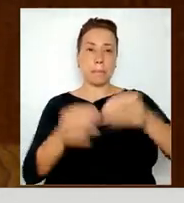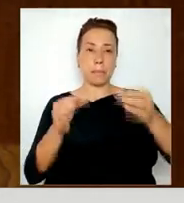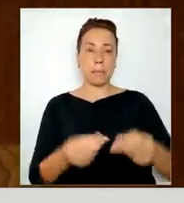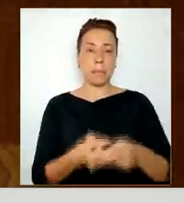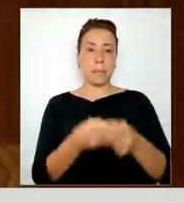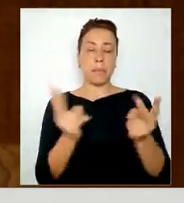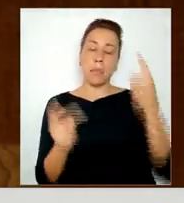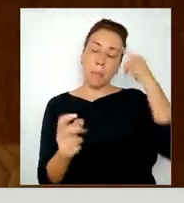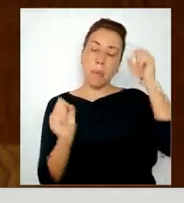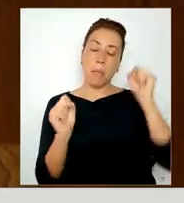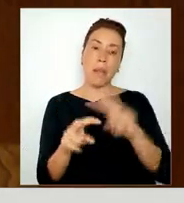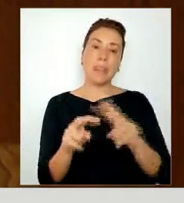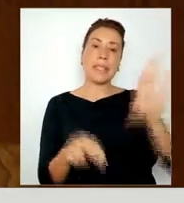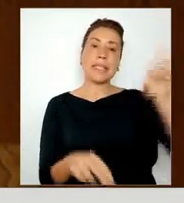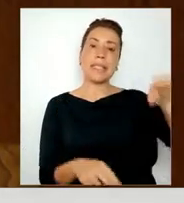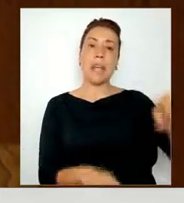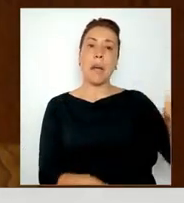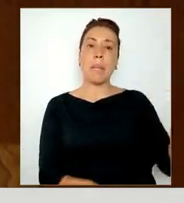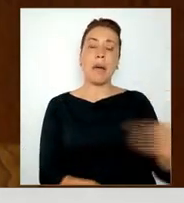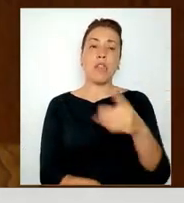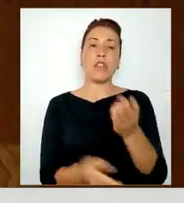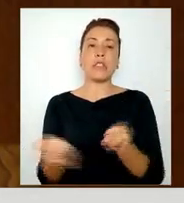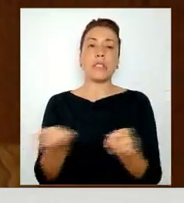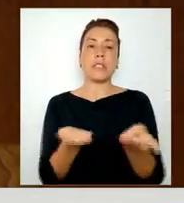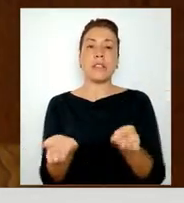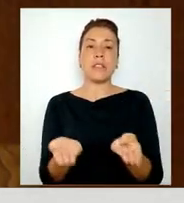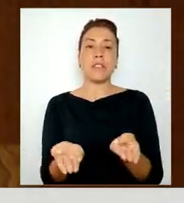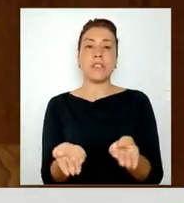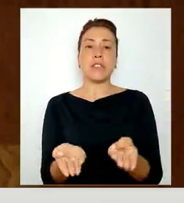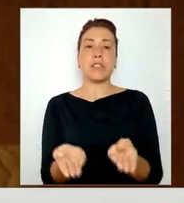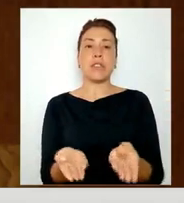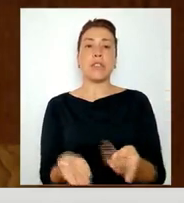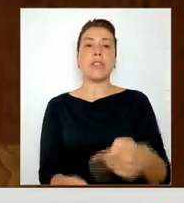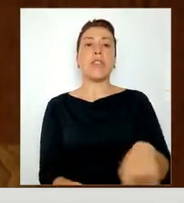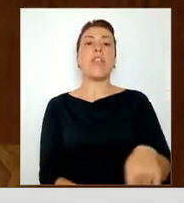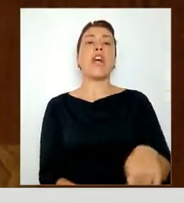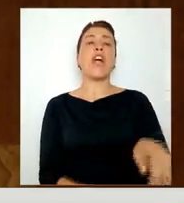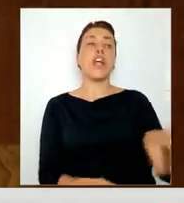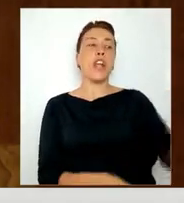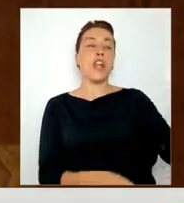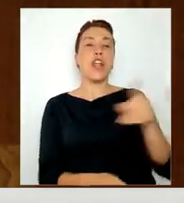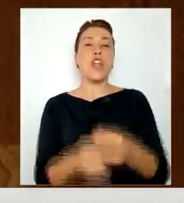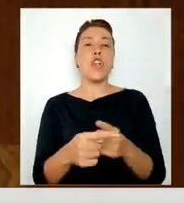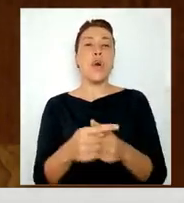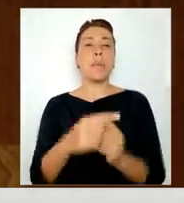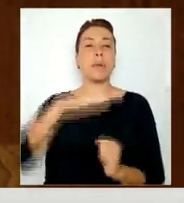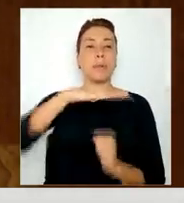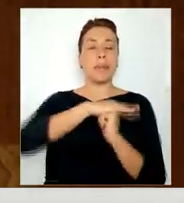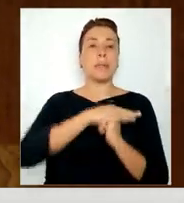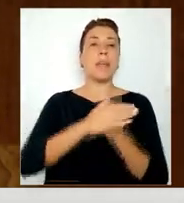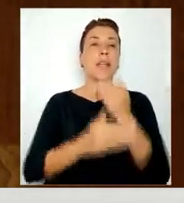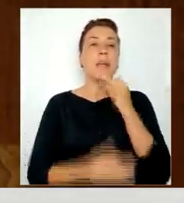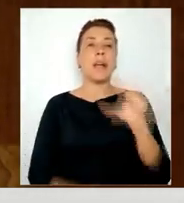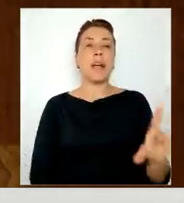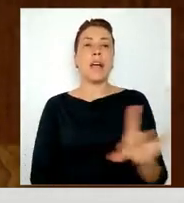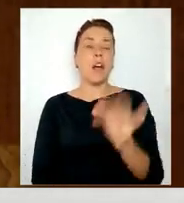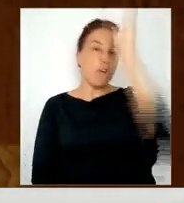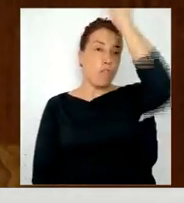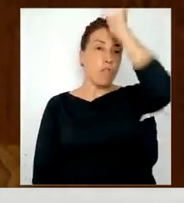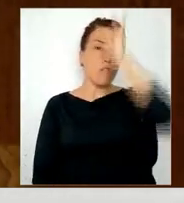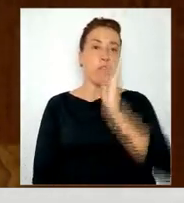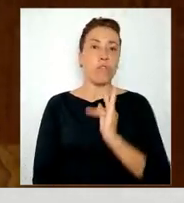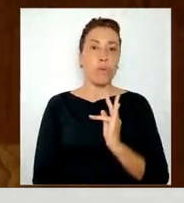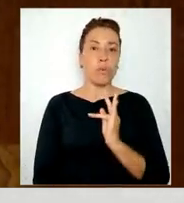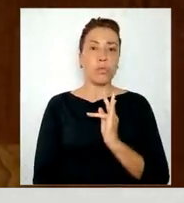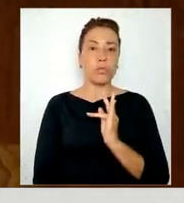llamado a servicio del personal de nombramiento supremo incluyendo la destinación del funcionario su empleo y